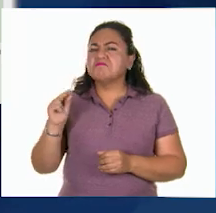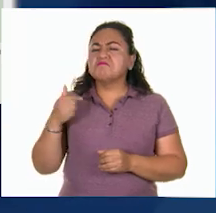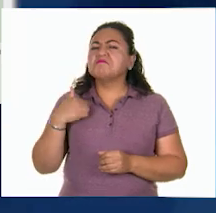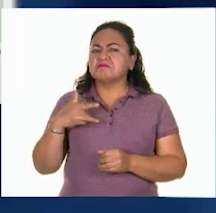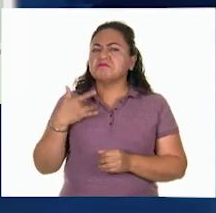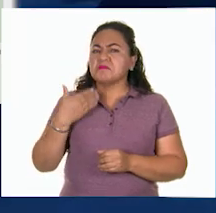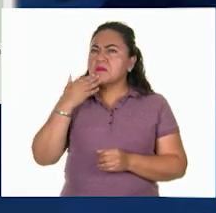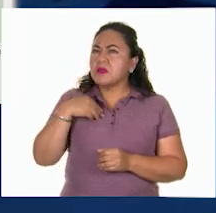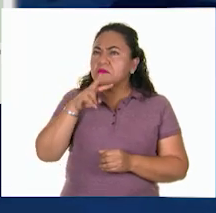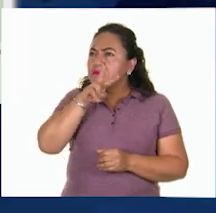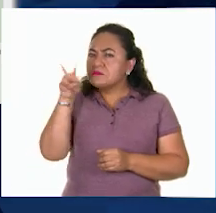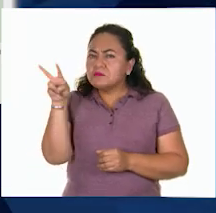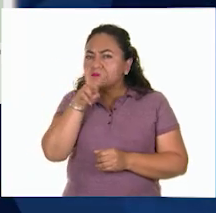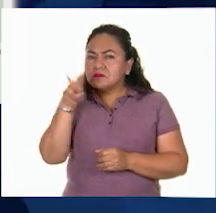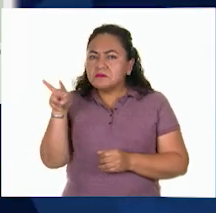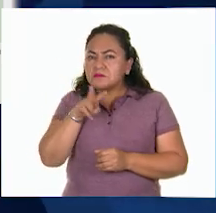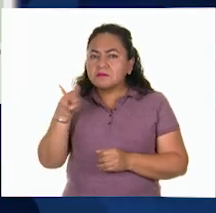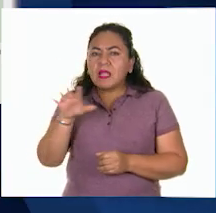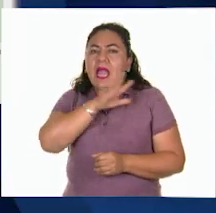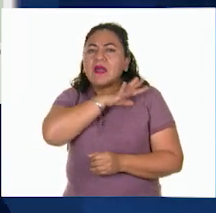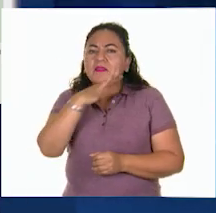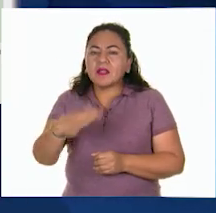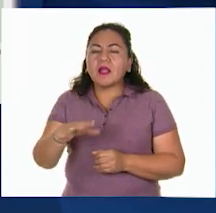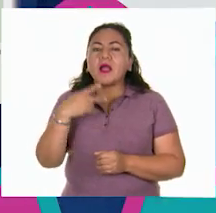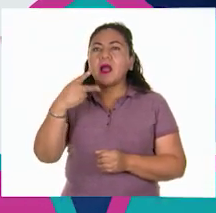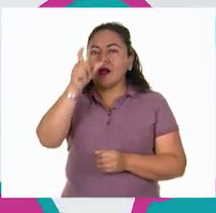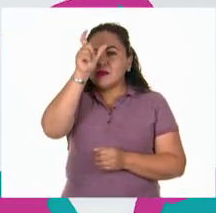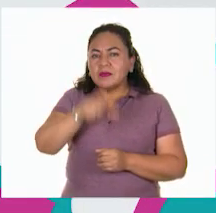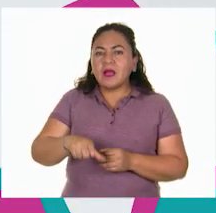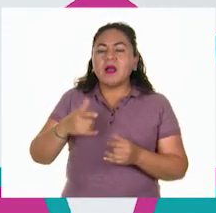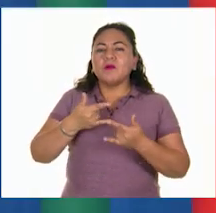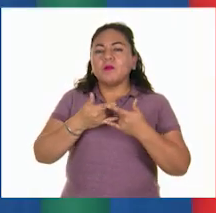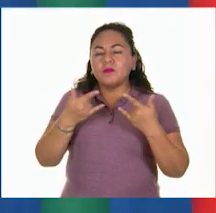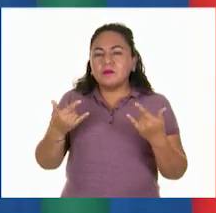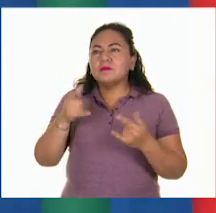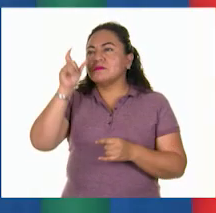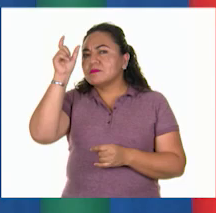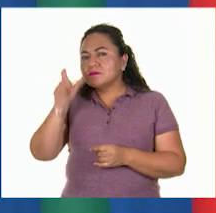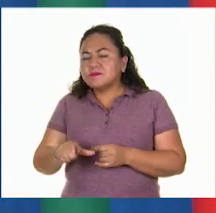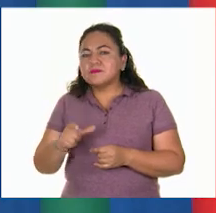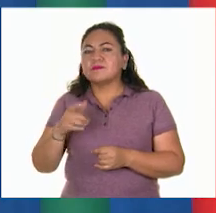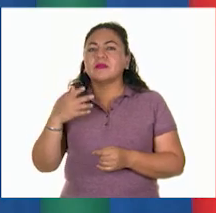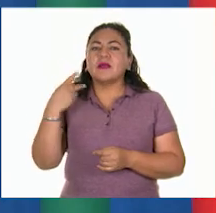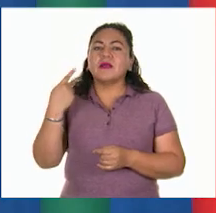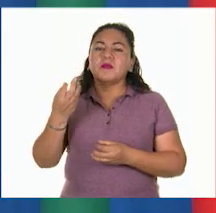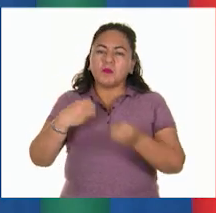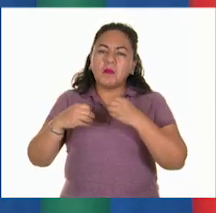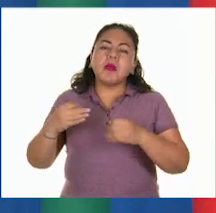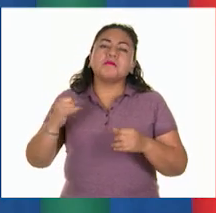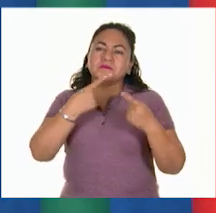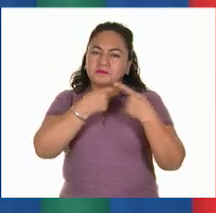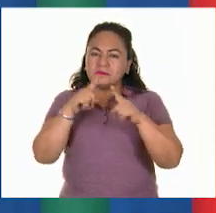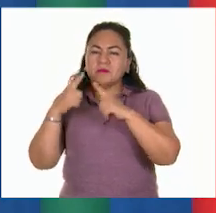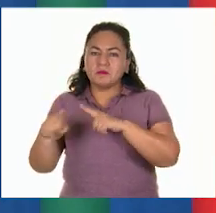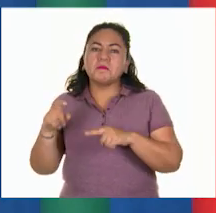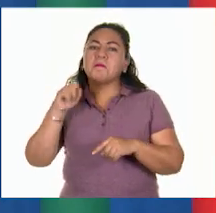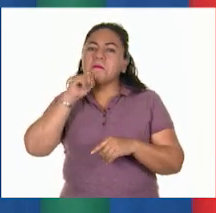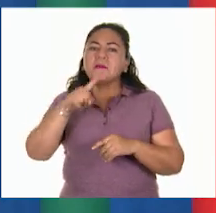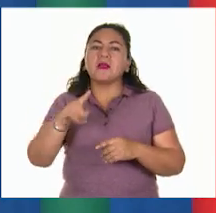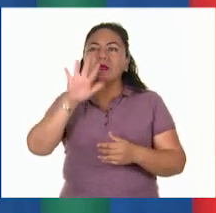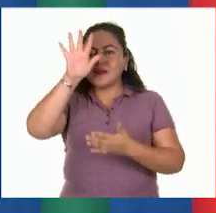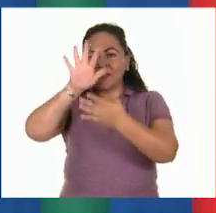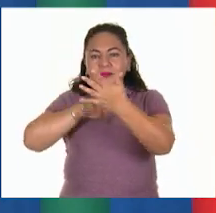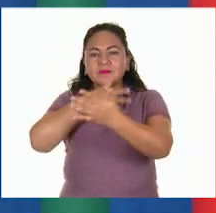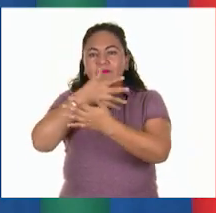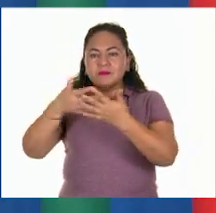bien las características generales y comunes de ambos tipos de texto, con todas sus variantes, eso sí, y lo que incluimos en la tabla